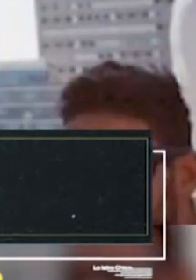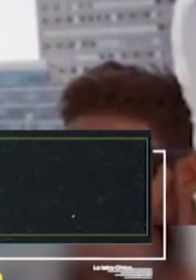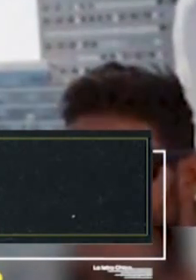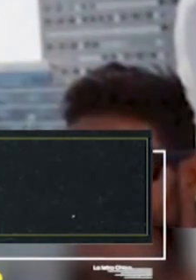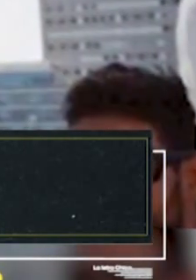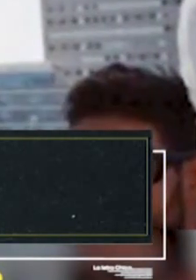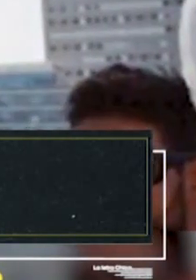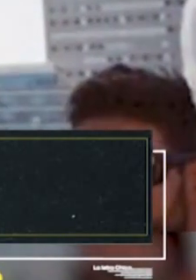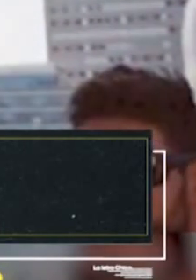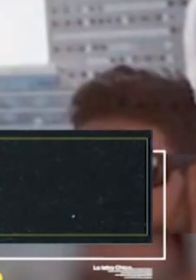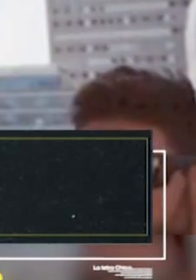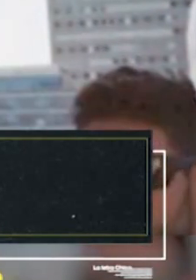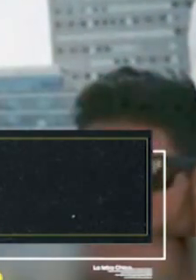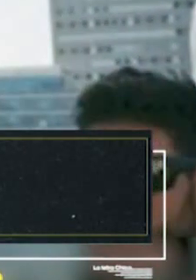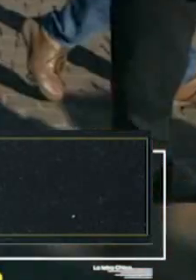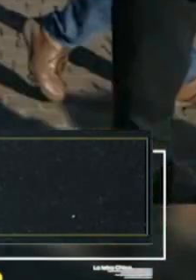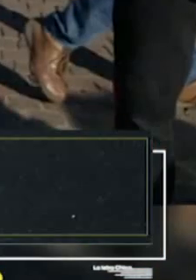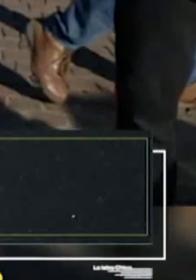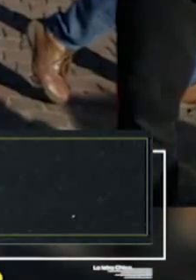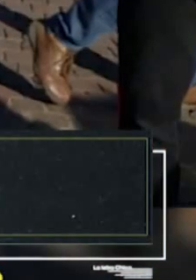Yo soy anti cuarentena,